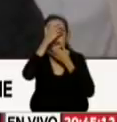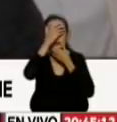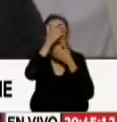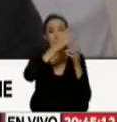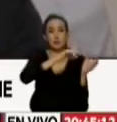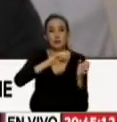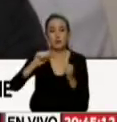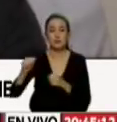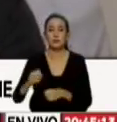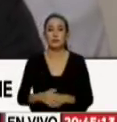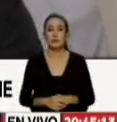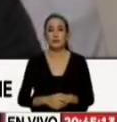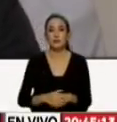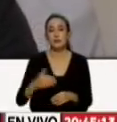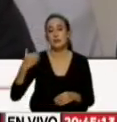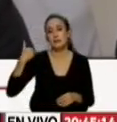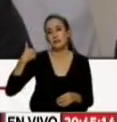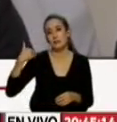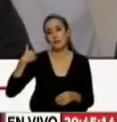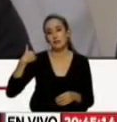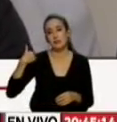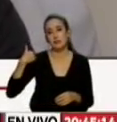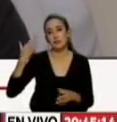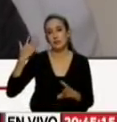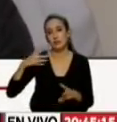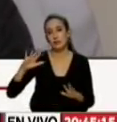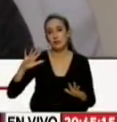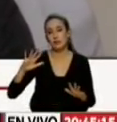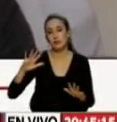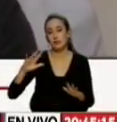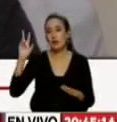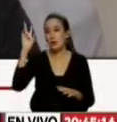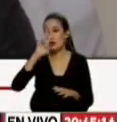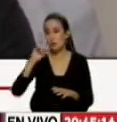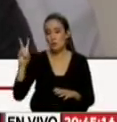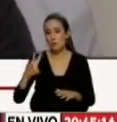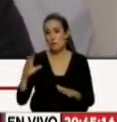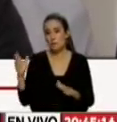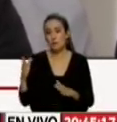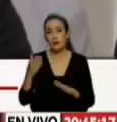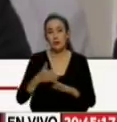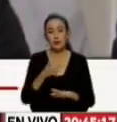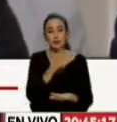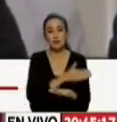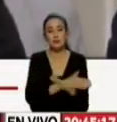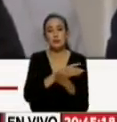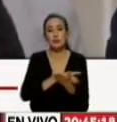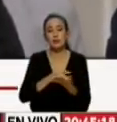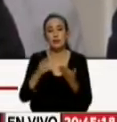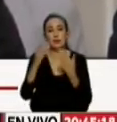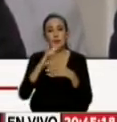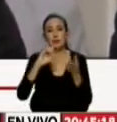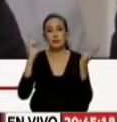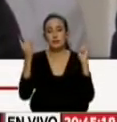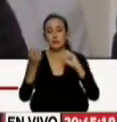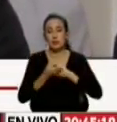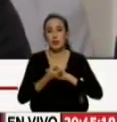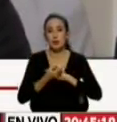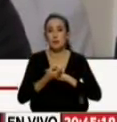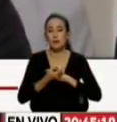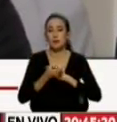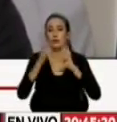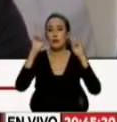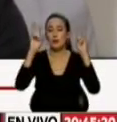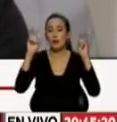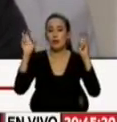secuestro. Se tiene un antecedente, por eso desde el día viernes de la semana anterior se ha cambiado el tipo penal por